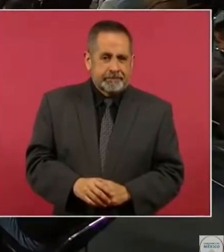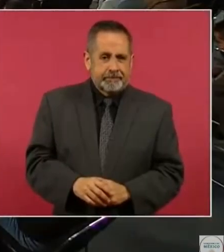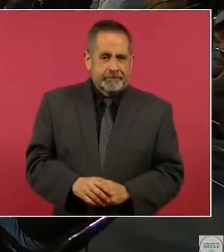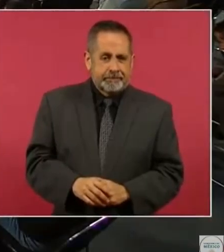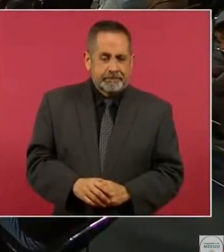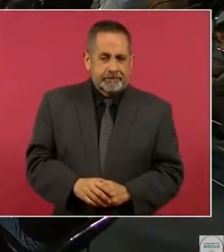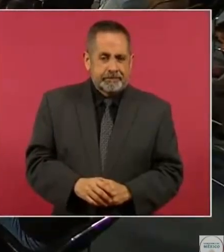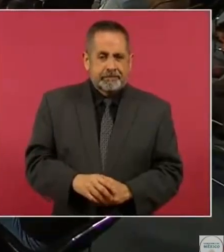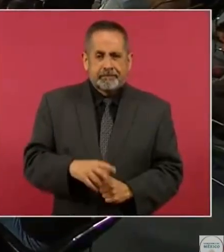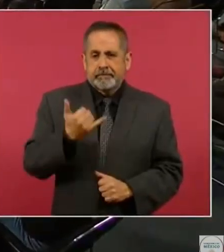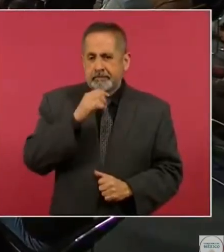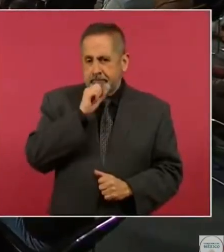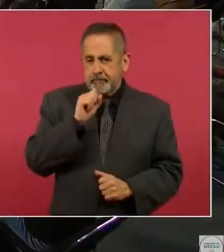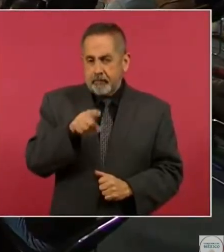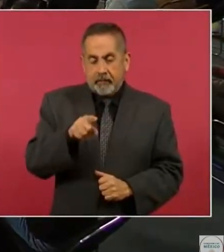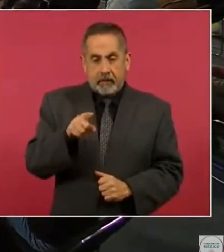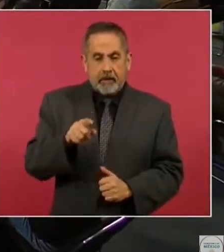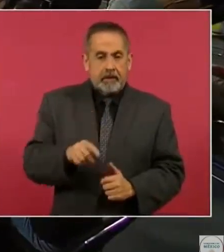Y